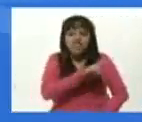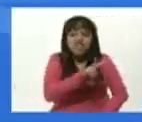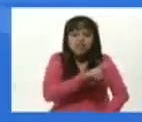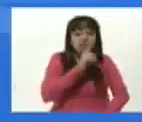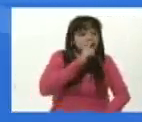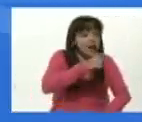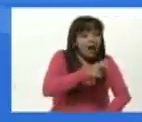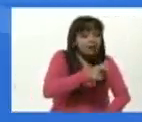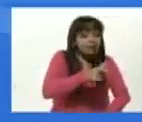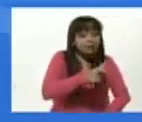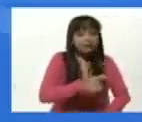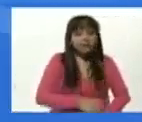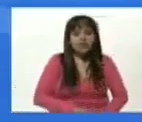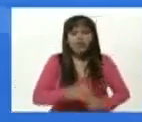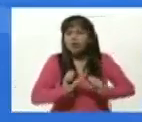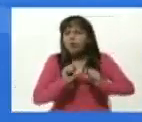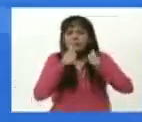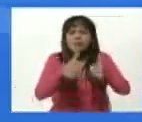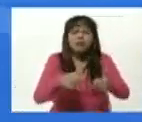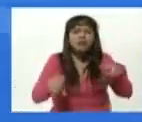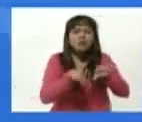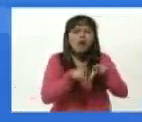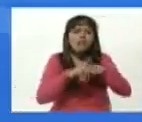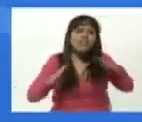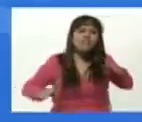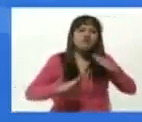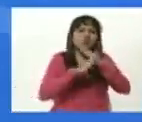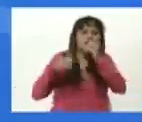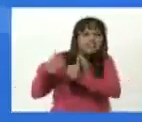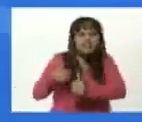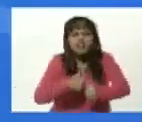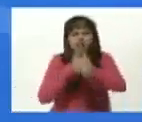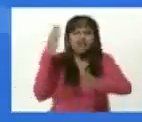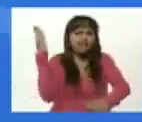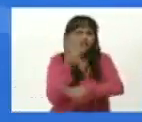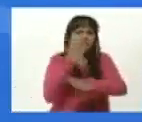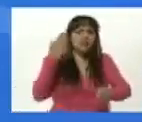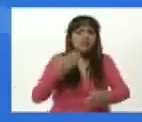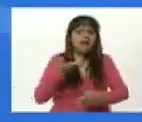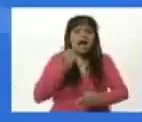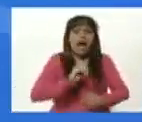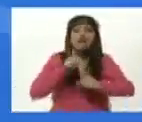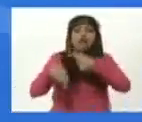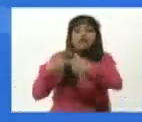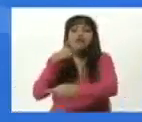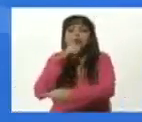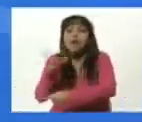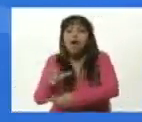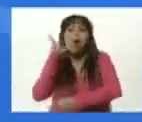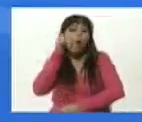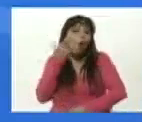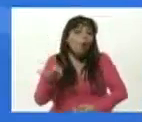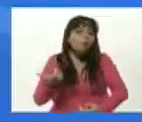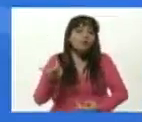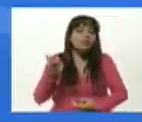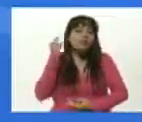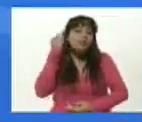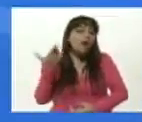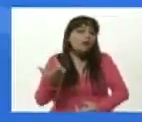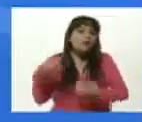mal, como empezó con las sanciones, el bloqueo y la persecución, le va mal al hombre de a pie, a la mujer de a